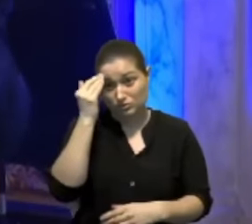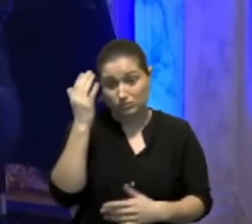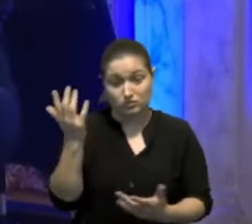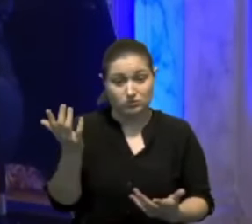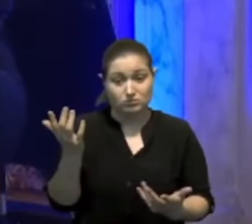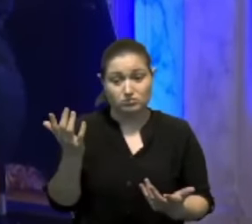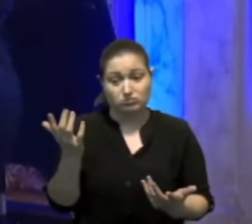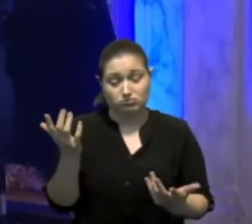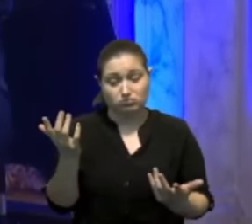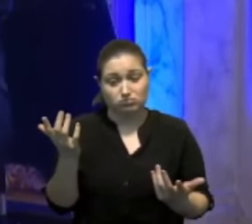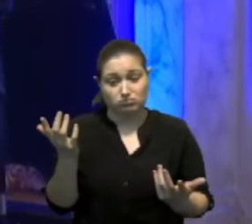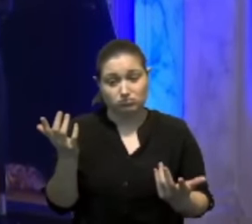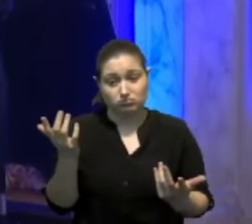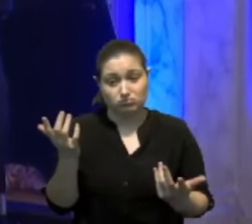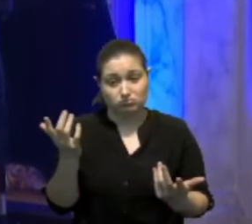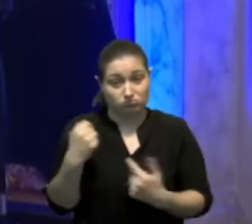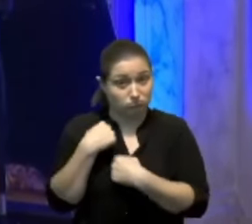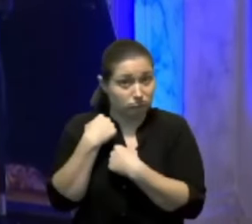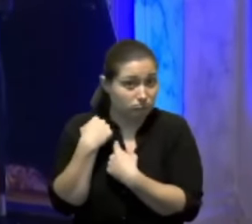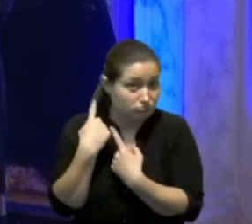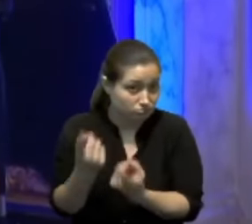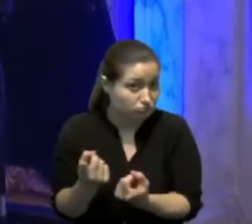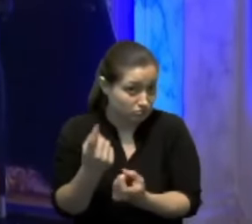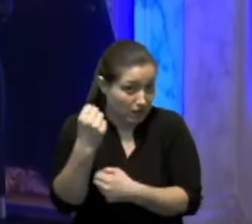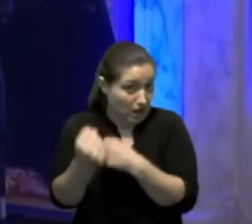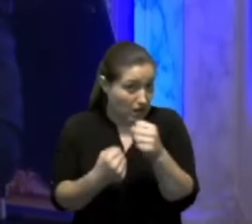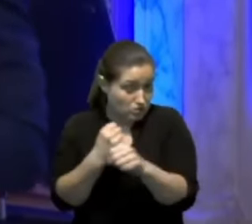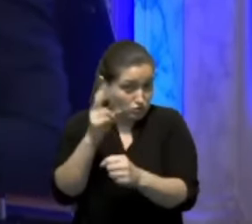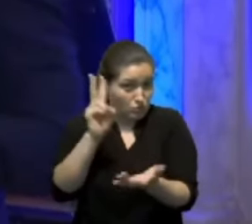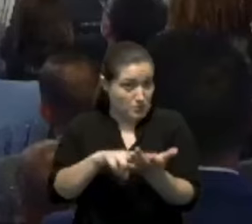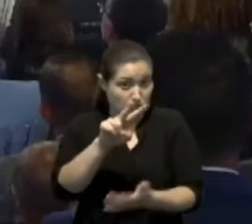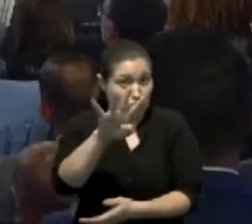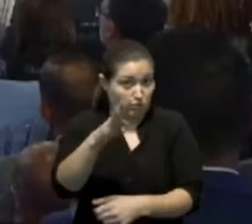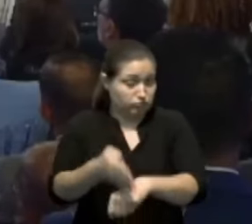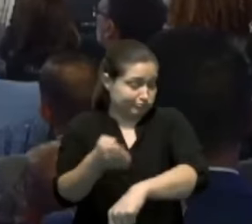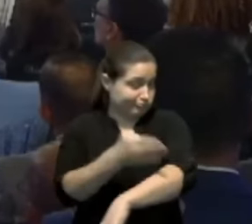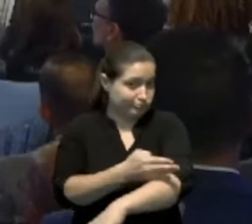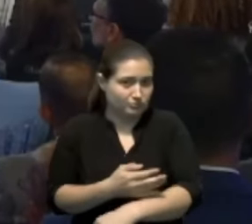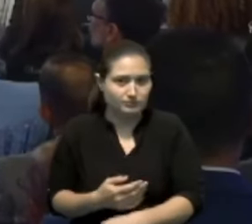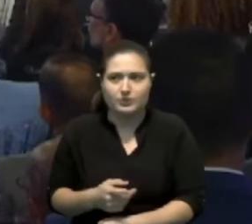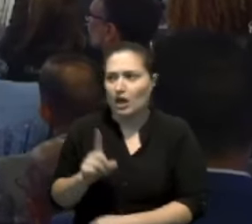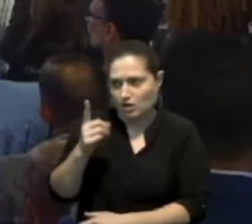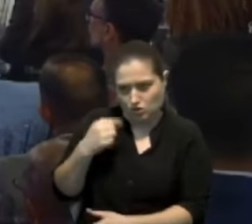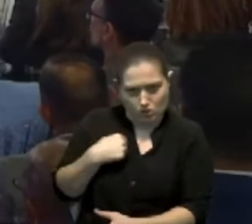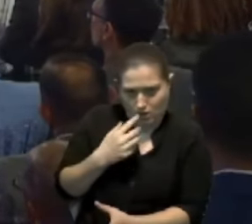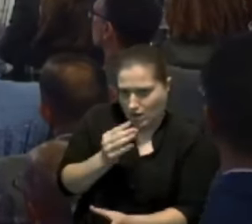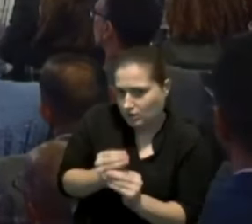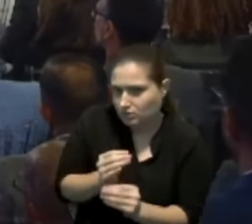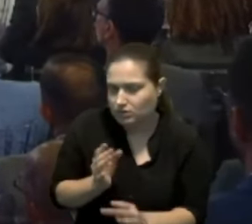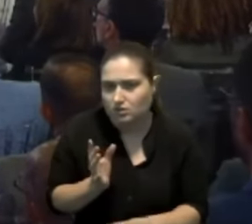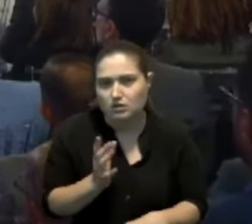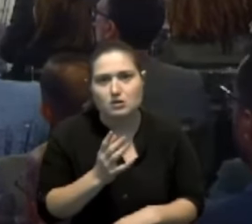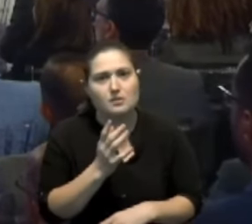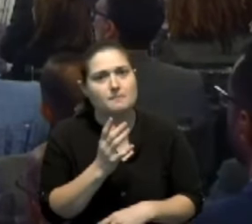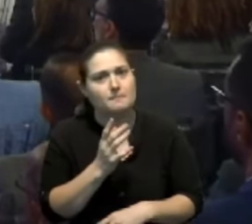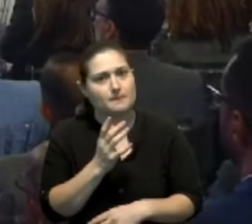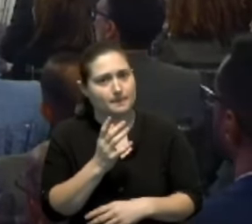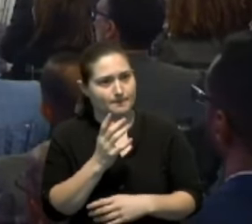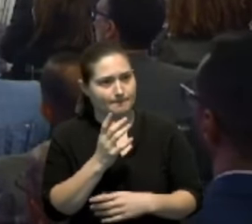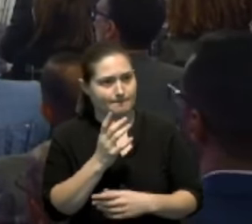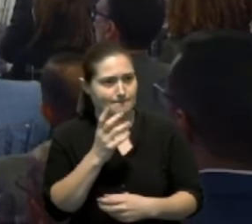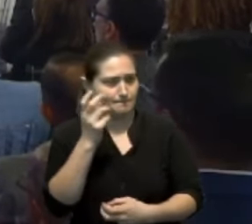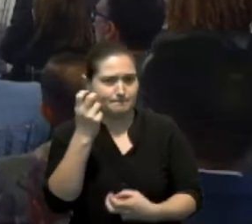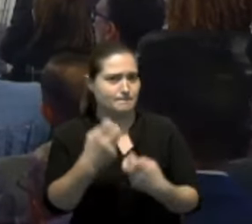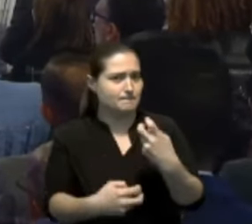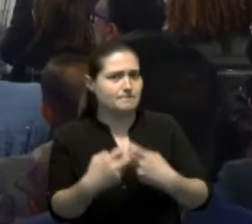disminuido de manera sustancial sobre todo en este año 2024 y yo quiero Añadir también eh que no ha habido problema de presupuesto